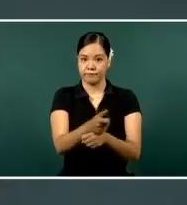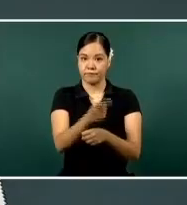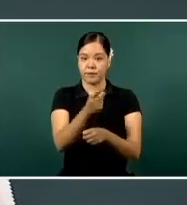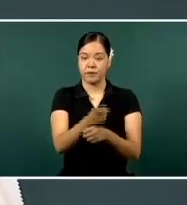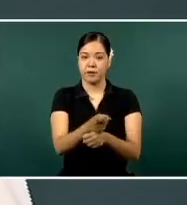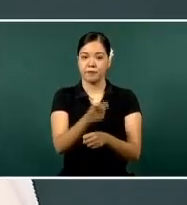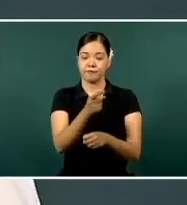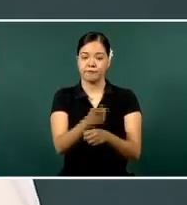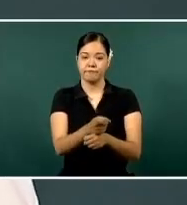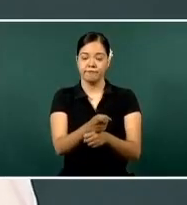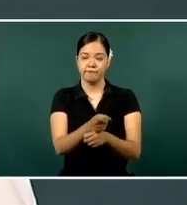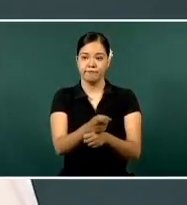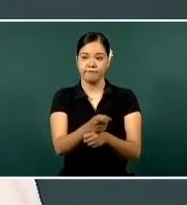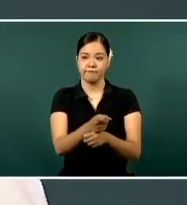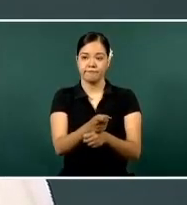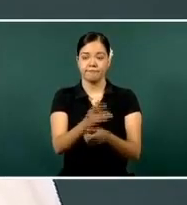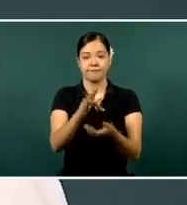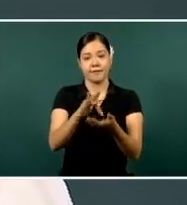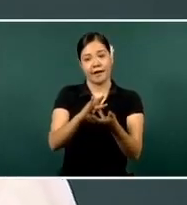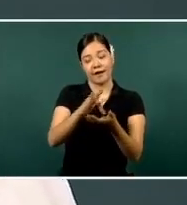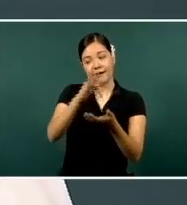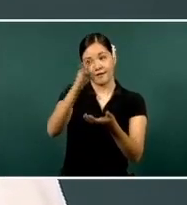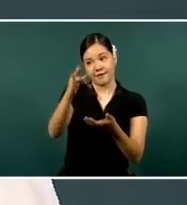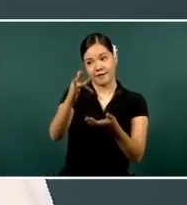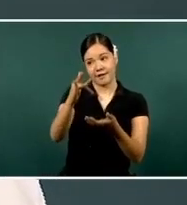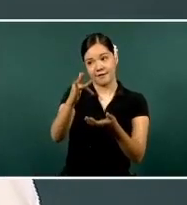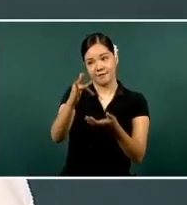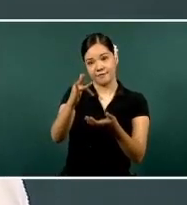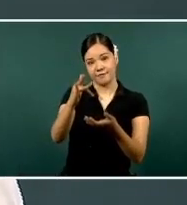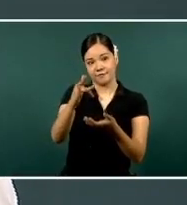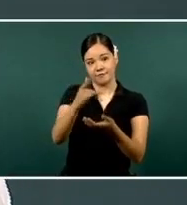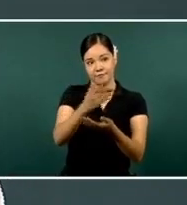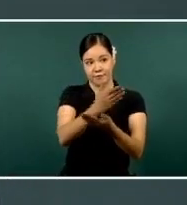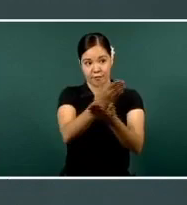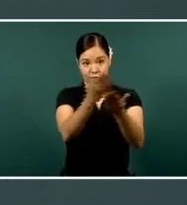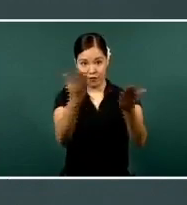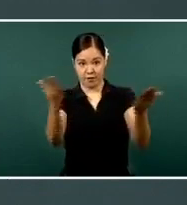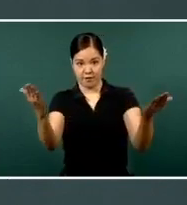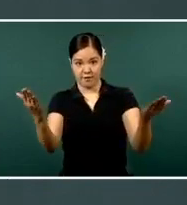agradecer la distinguida presencia de cada uno de ustedes,